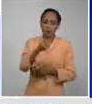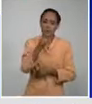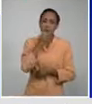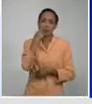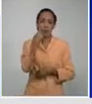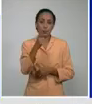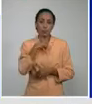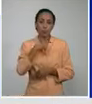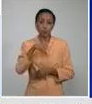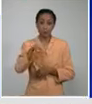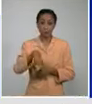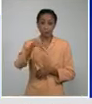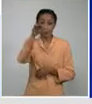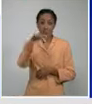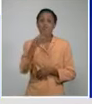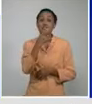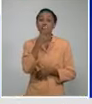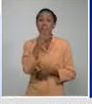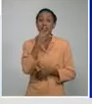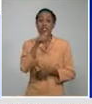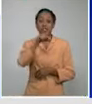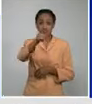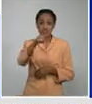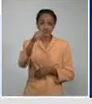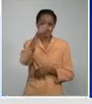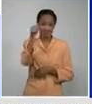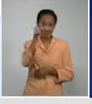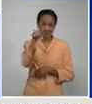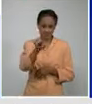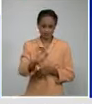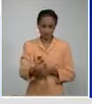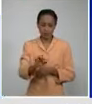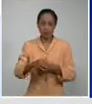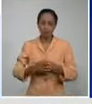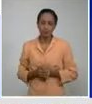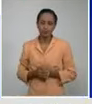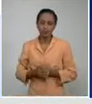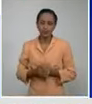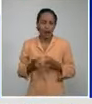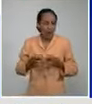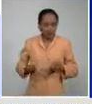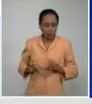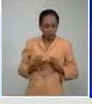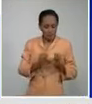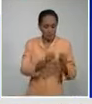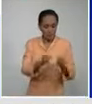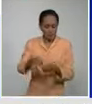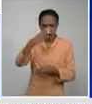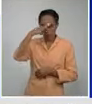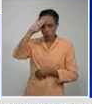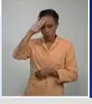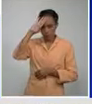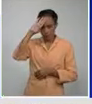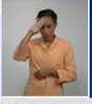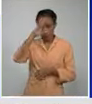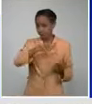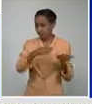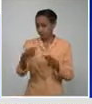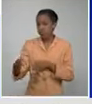arriba en verde es el comportamiento de la transmisión autóctona, y lo que está abajo en rojo son